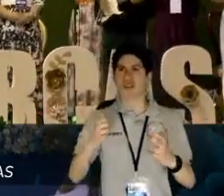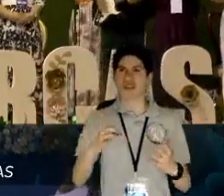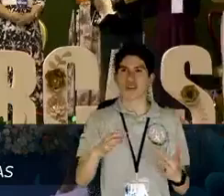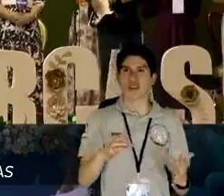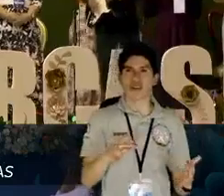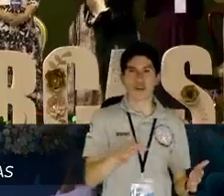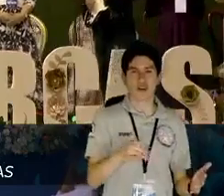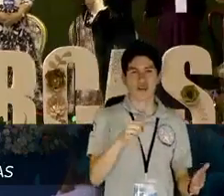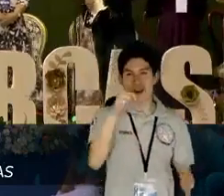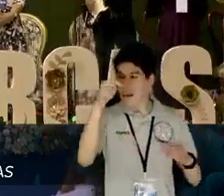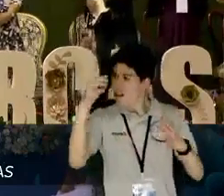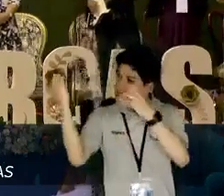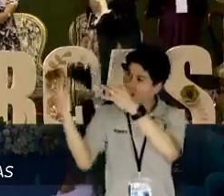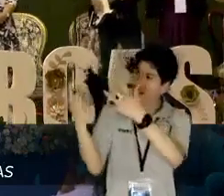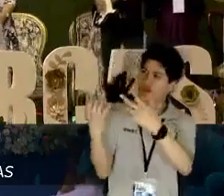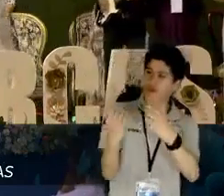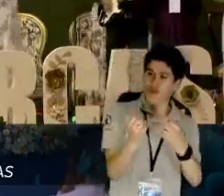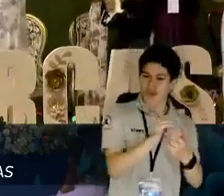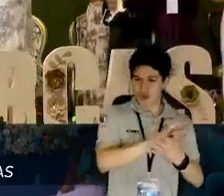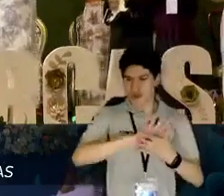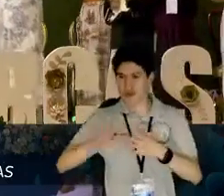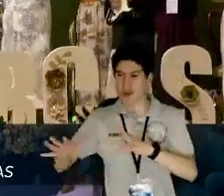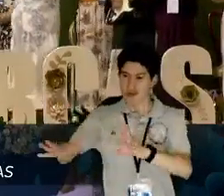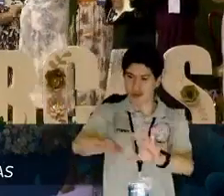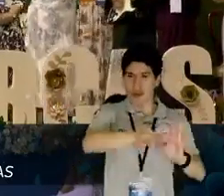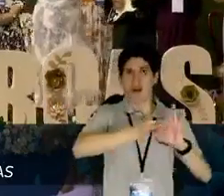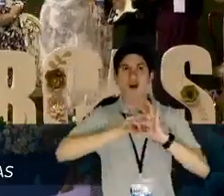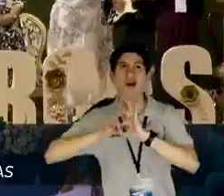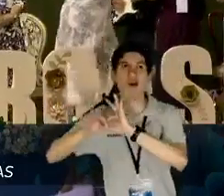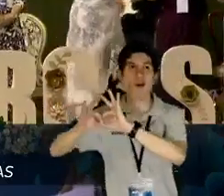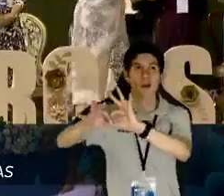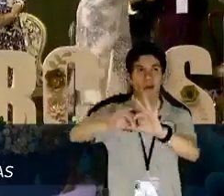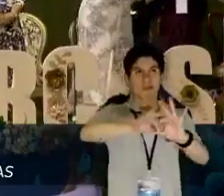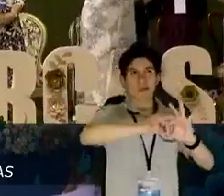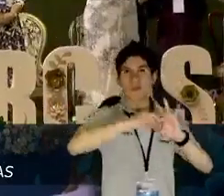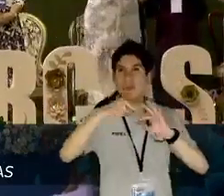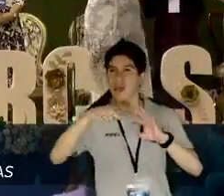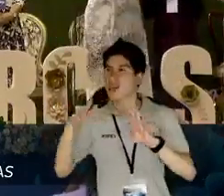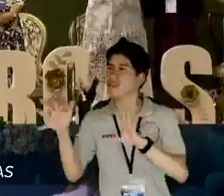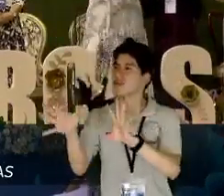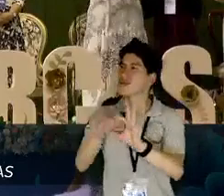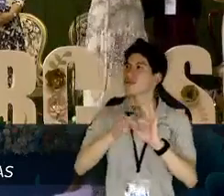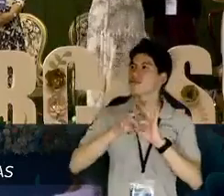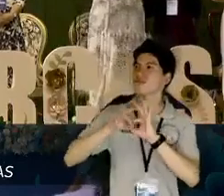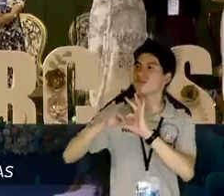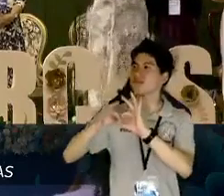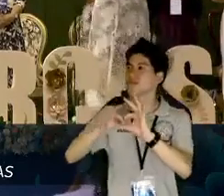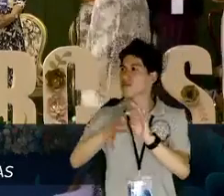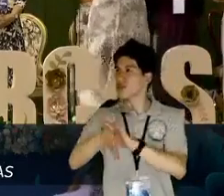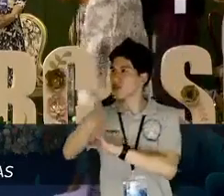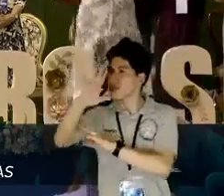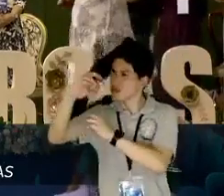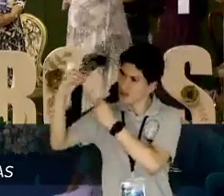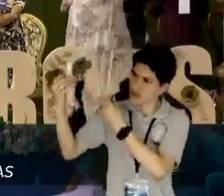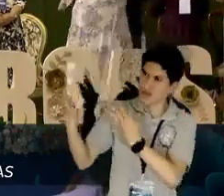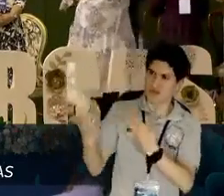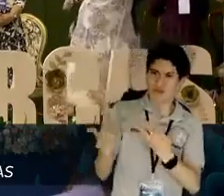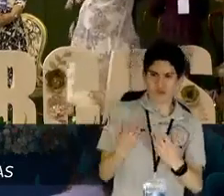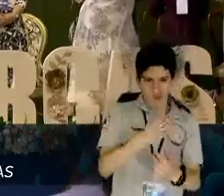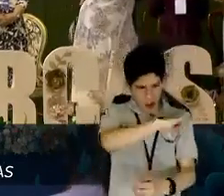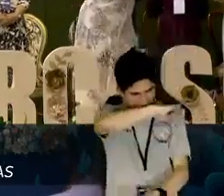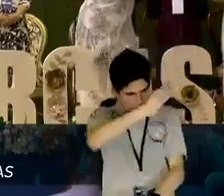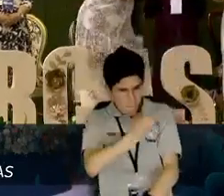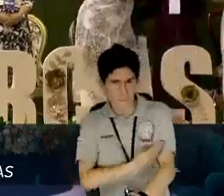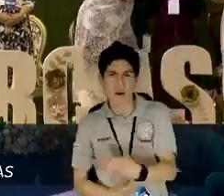hay unidad en el Espíritu Santo. Y en medio de esta unidad, Dios va a dar fuerzas a alguien. Recuerda